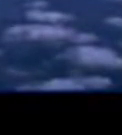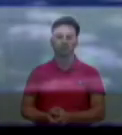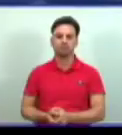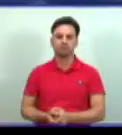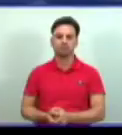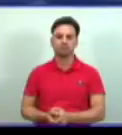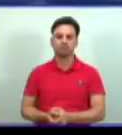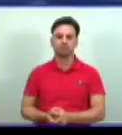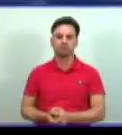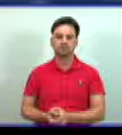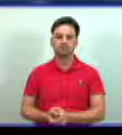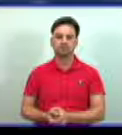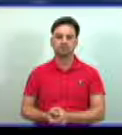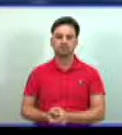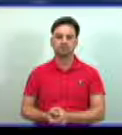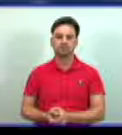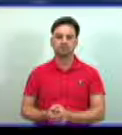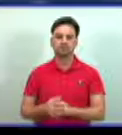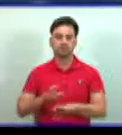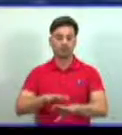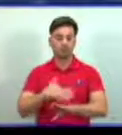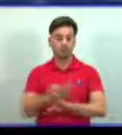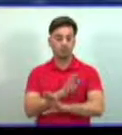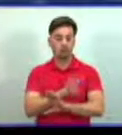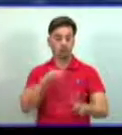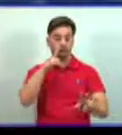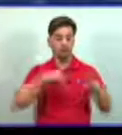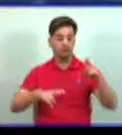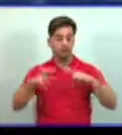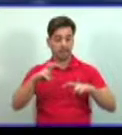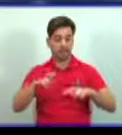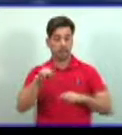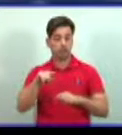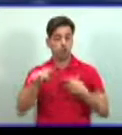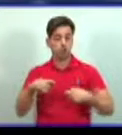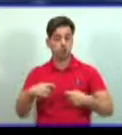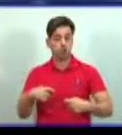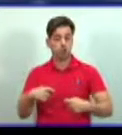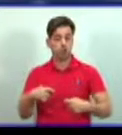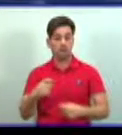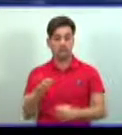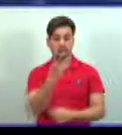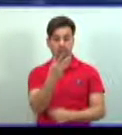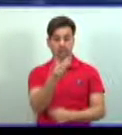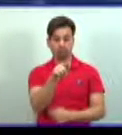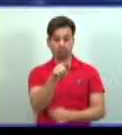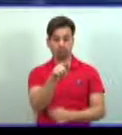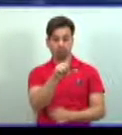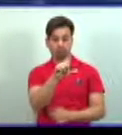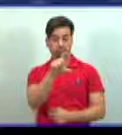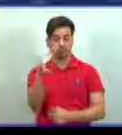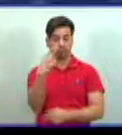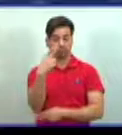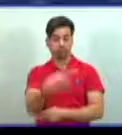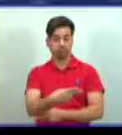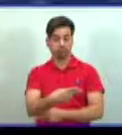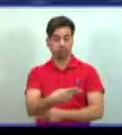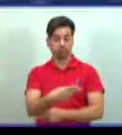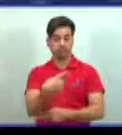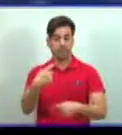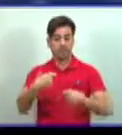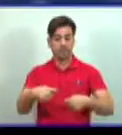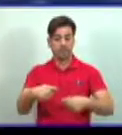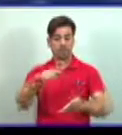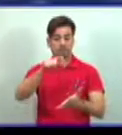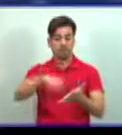Después de hacer esta investigación, confecciona con tus compañeros un plan dirigido a neutralizar alguna de estas fuentes de